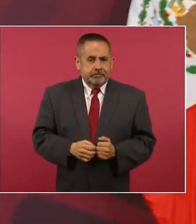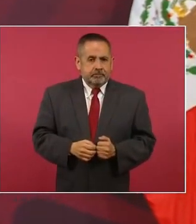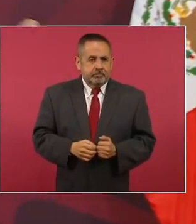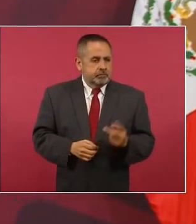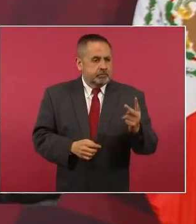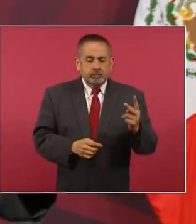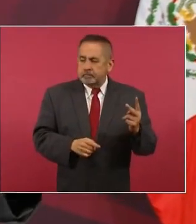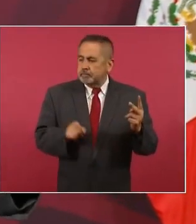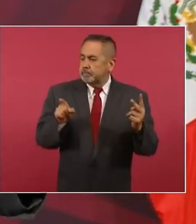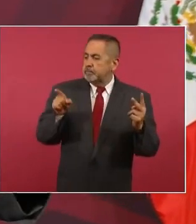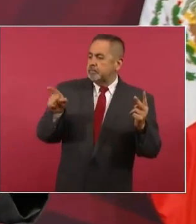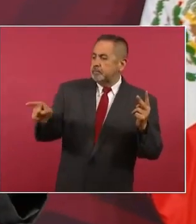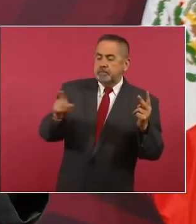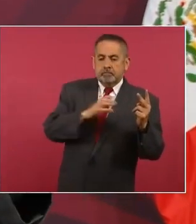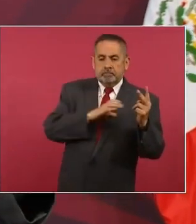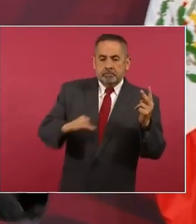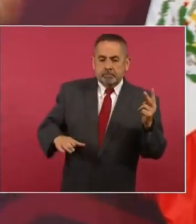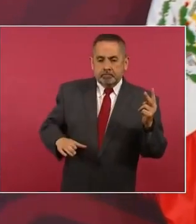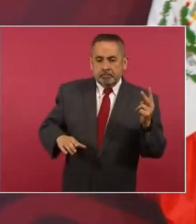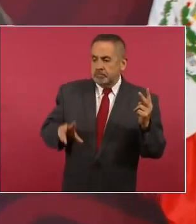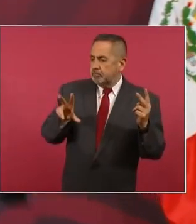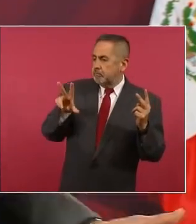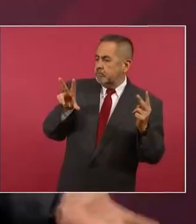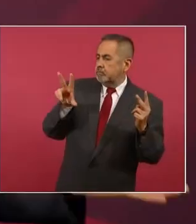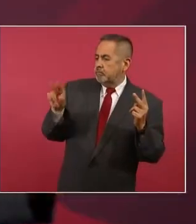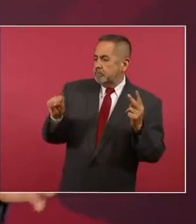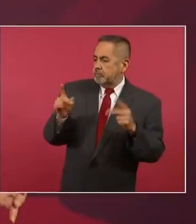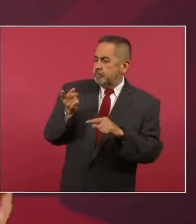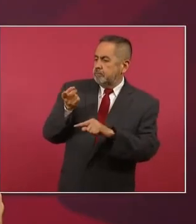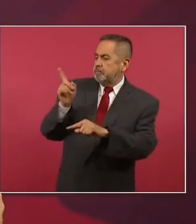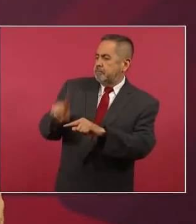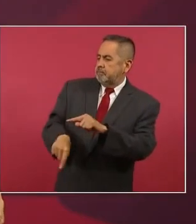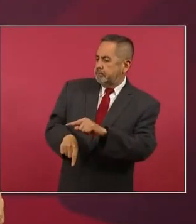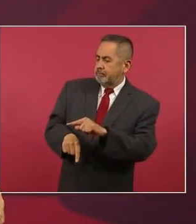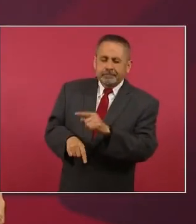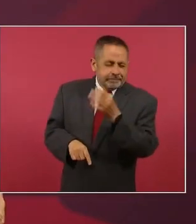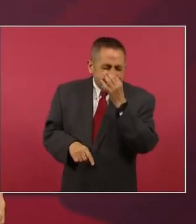le quitan la candidatura. Nada más ese caso,